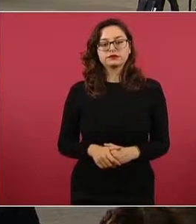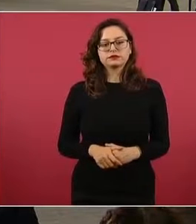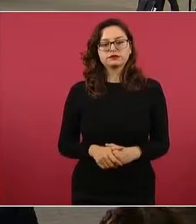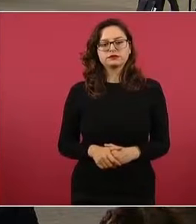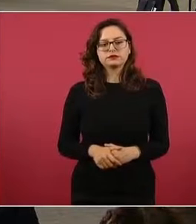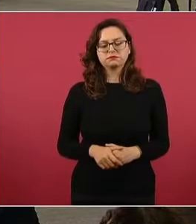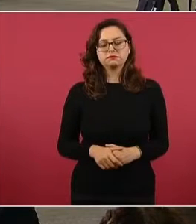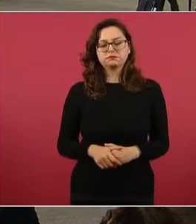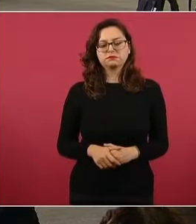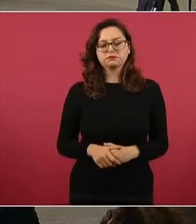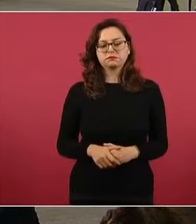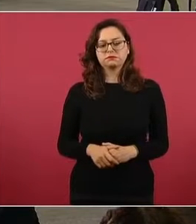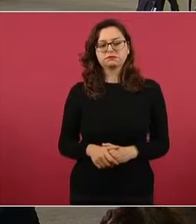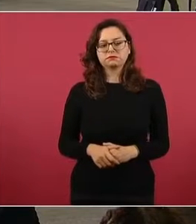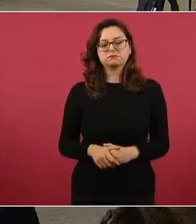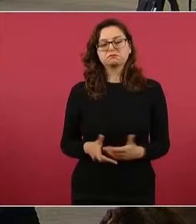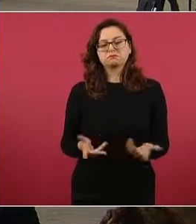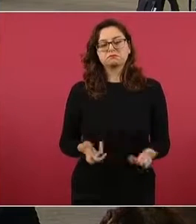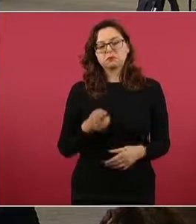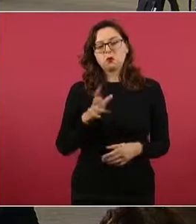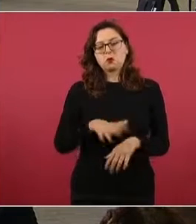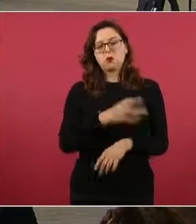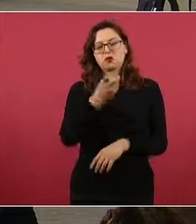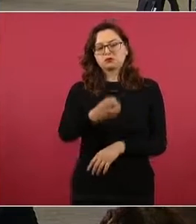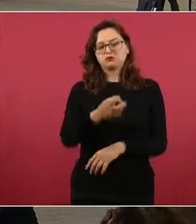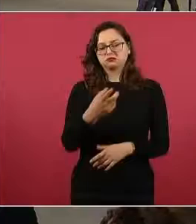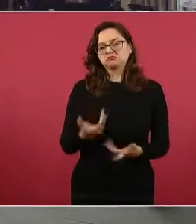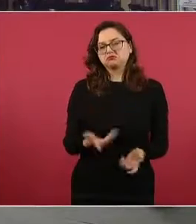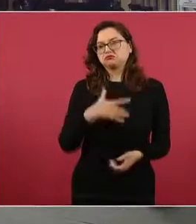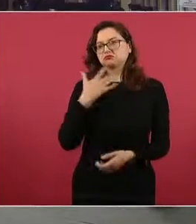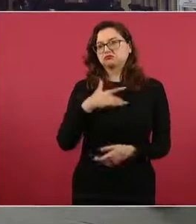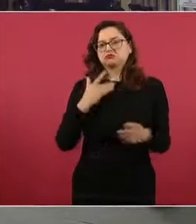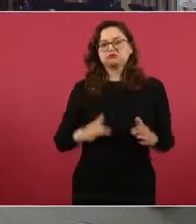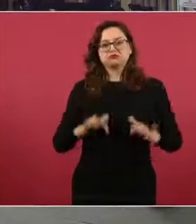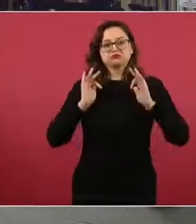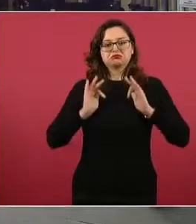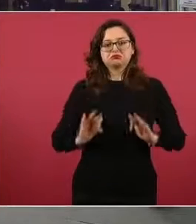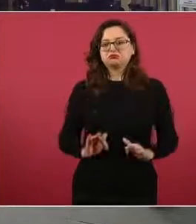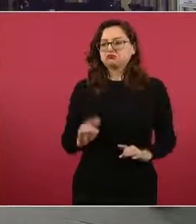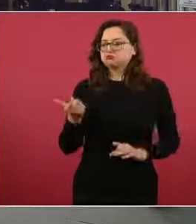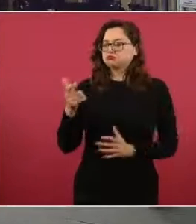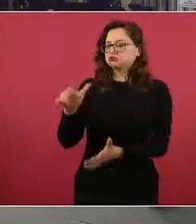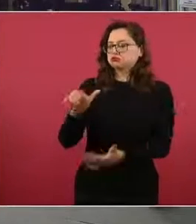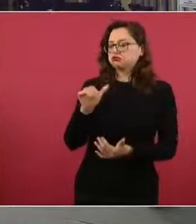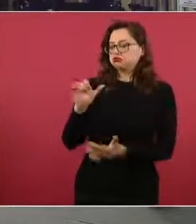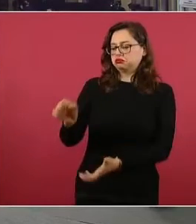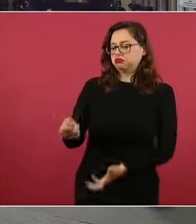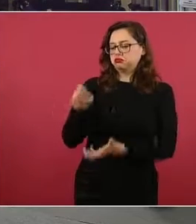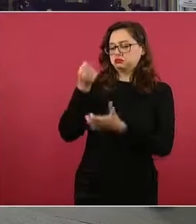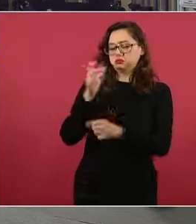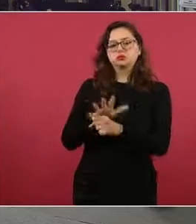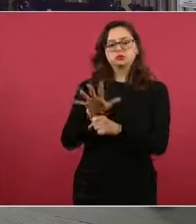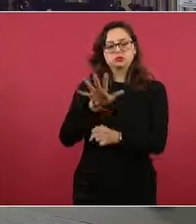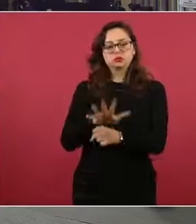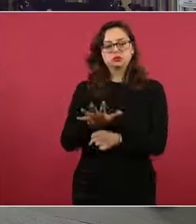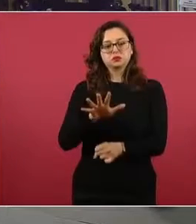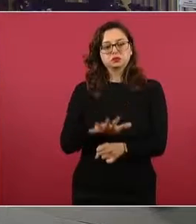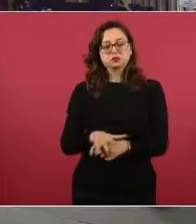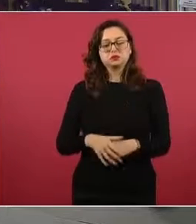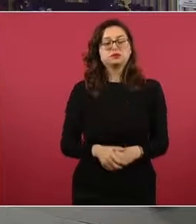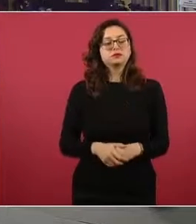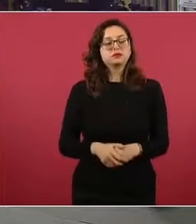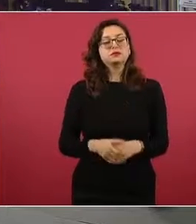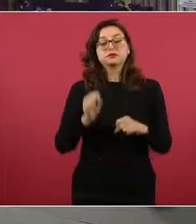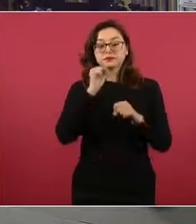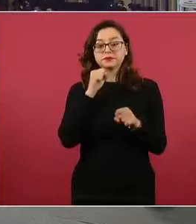Pero esto pues nos da mucha tranquilidad. Y si tienes lo del peso de